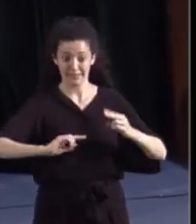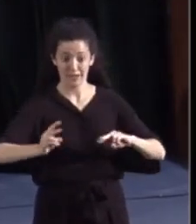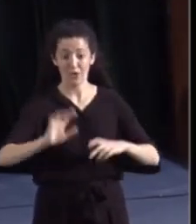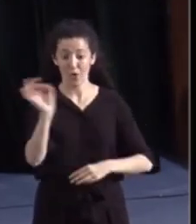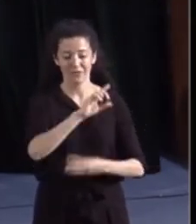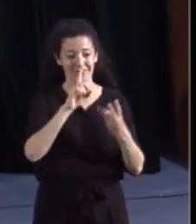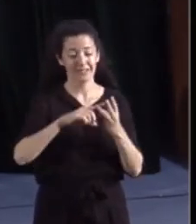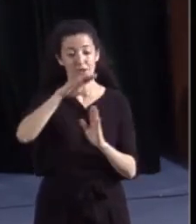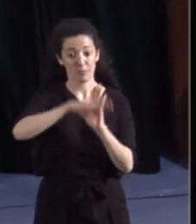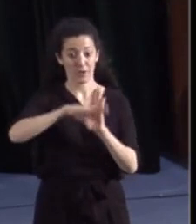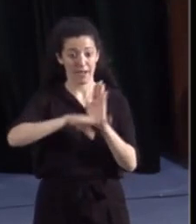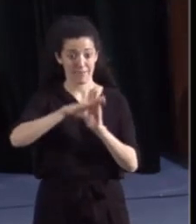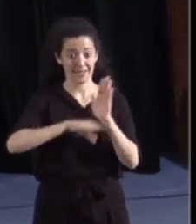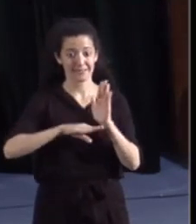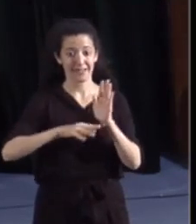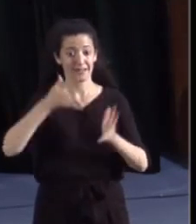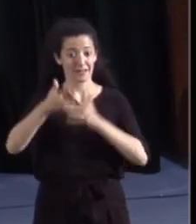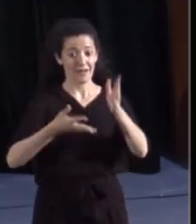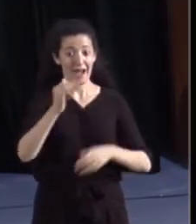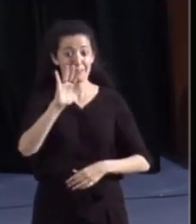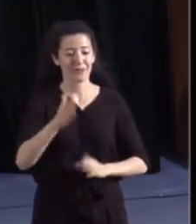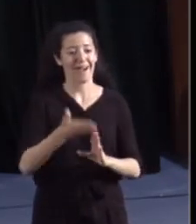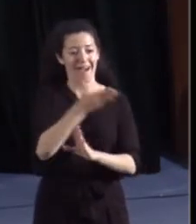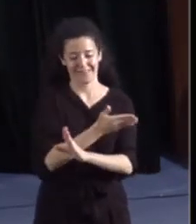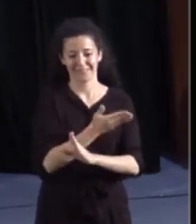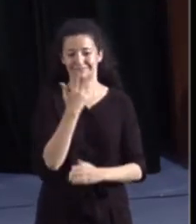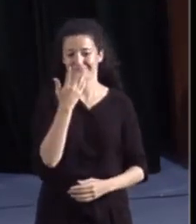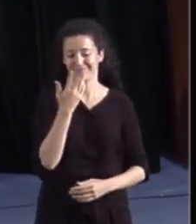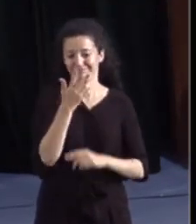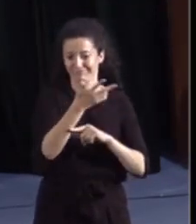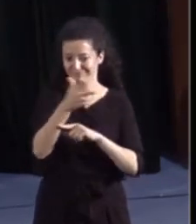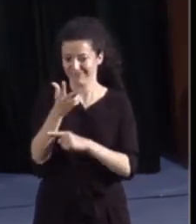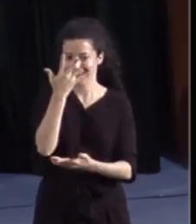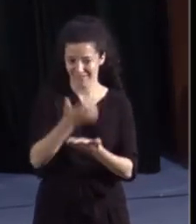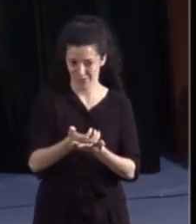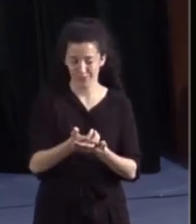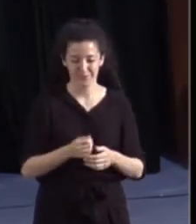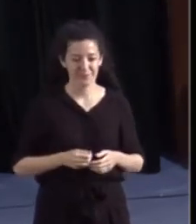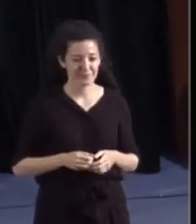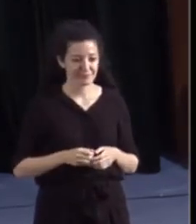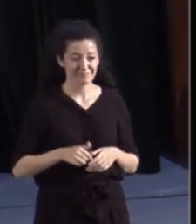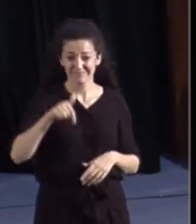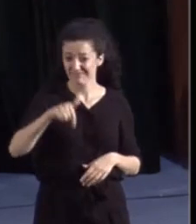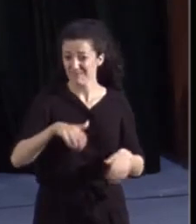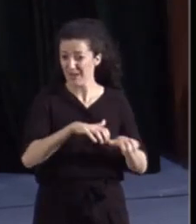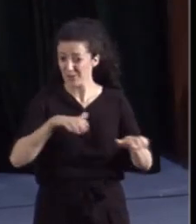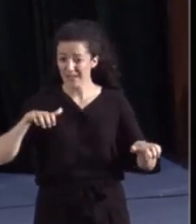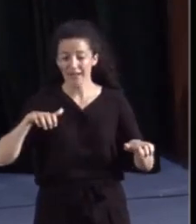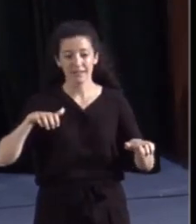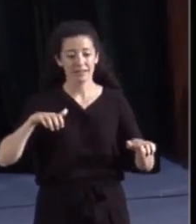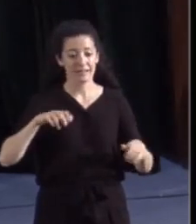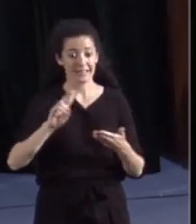grabados. Y pues vosotros ya sabéis que en la mayoría de los casos los programas interpretados son interpretados por intérpretes